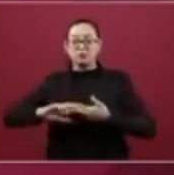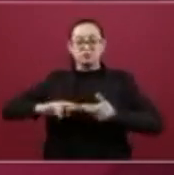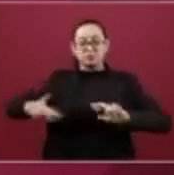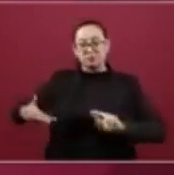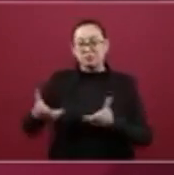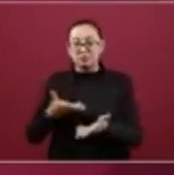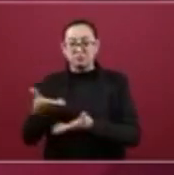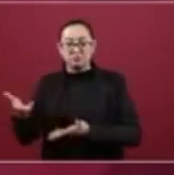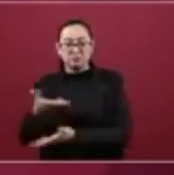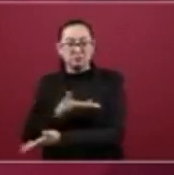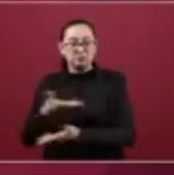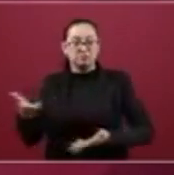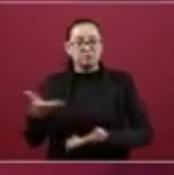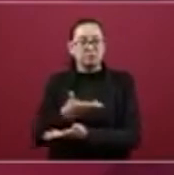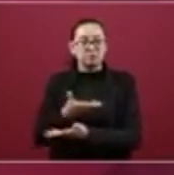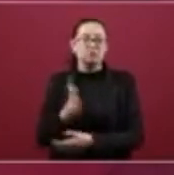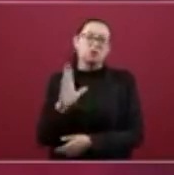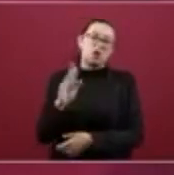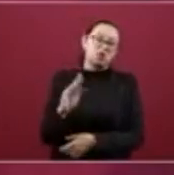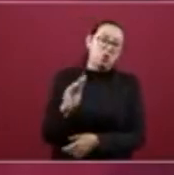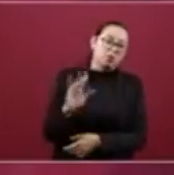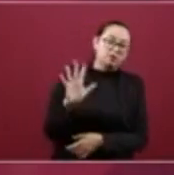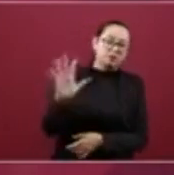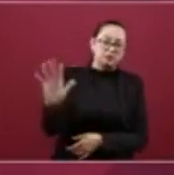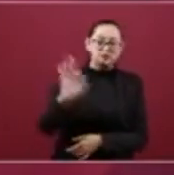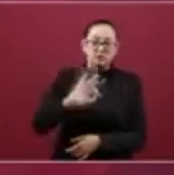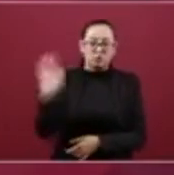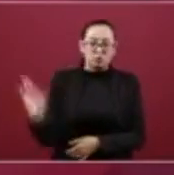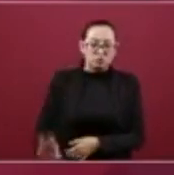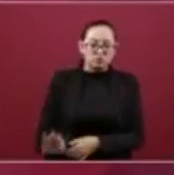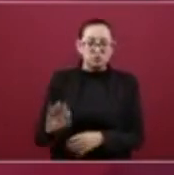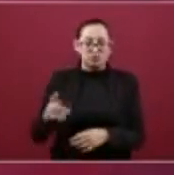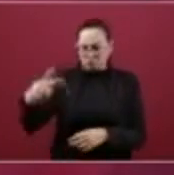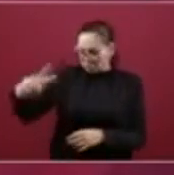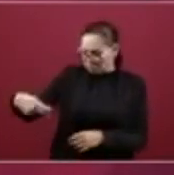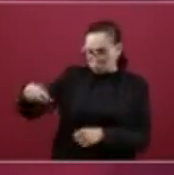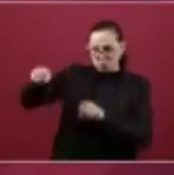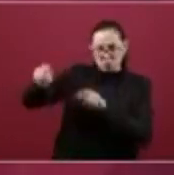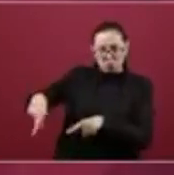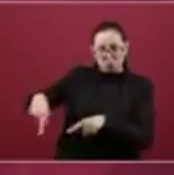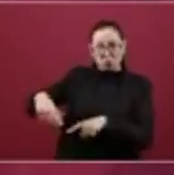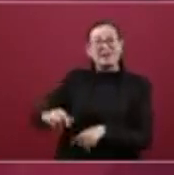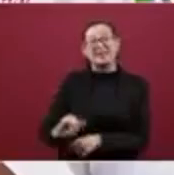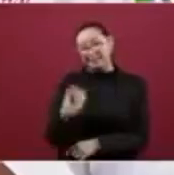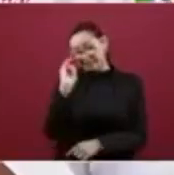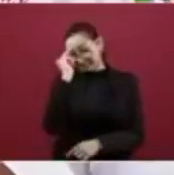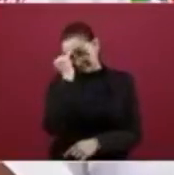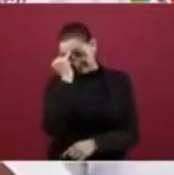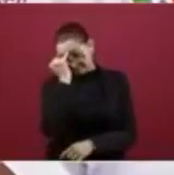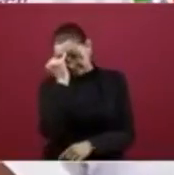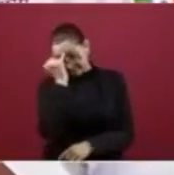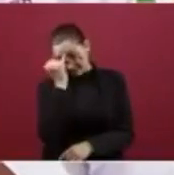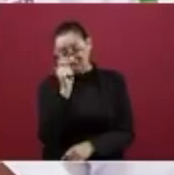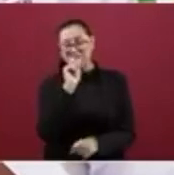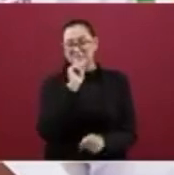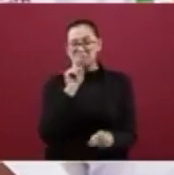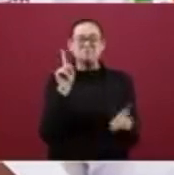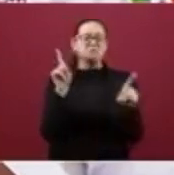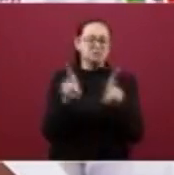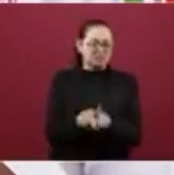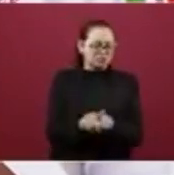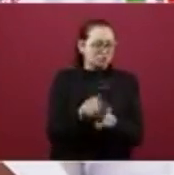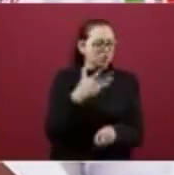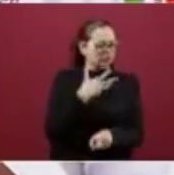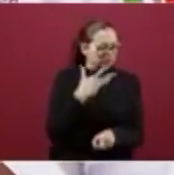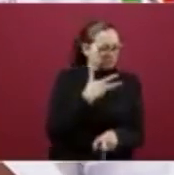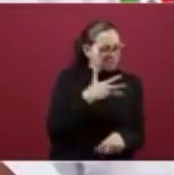producción está al 95%. La India, en relación a su producción y